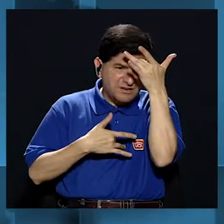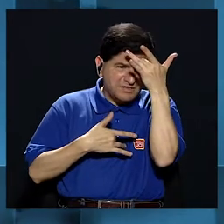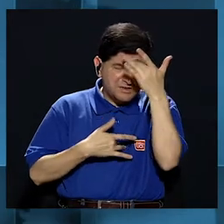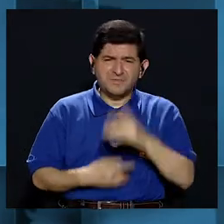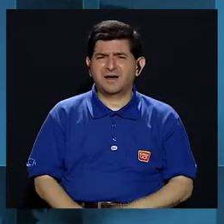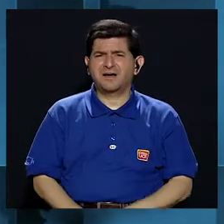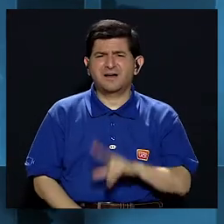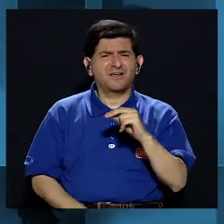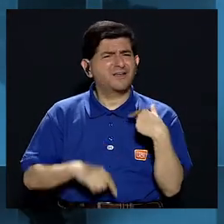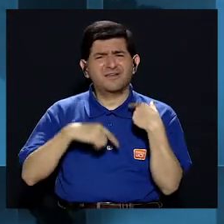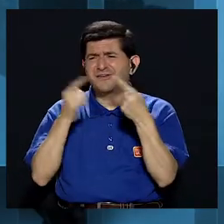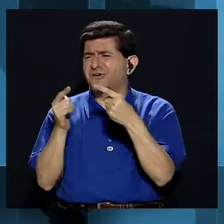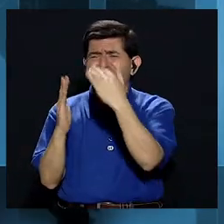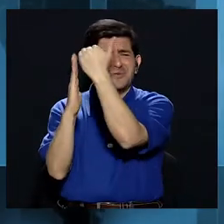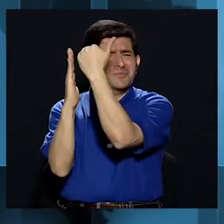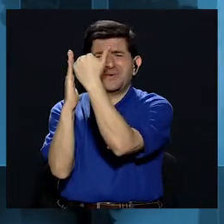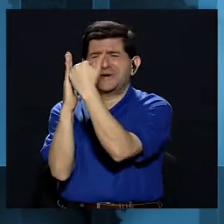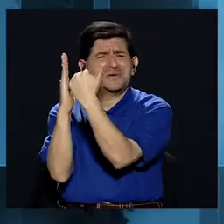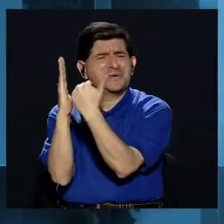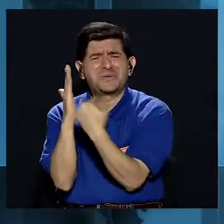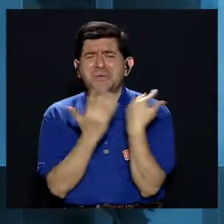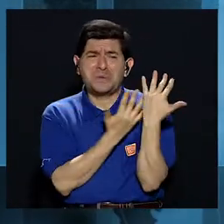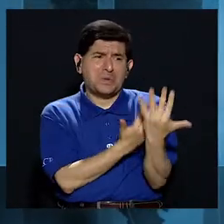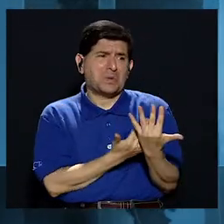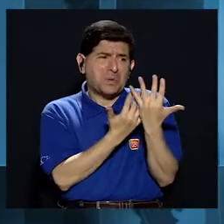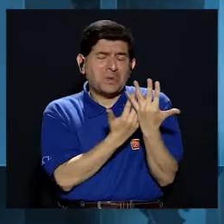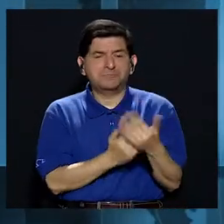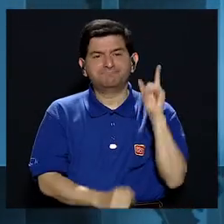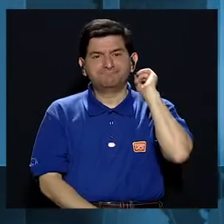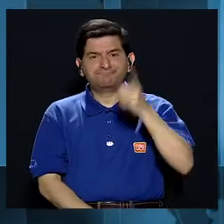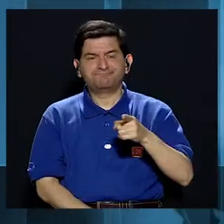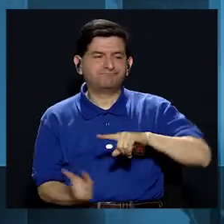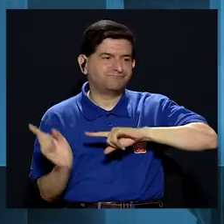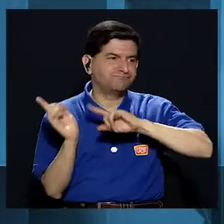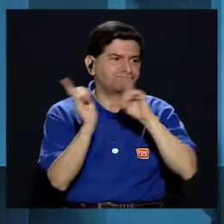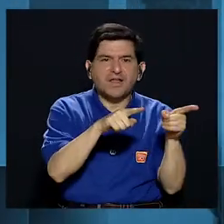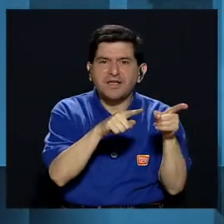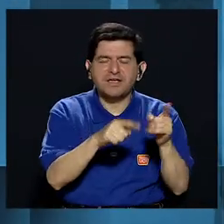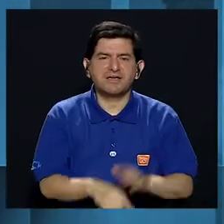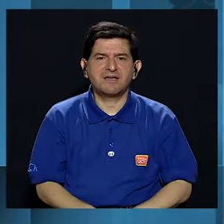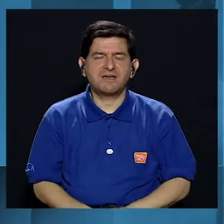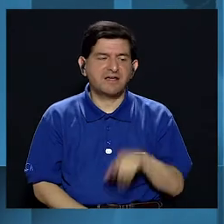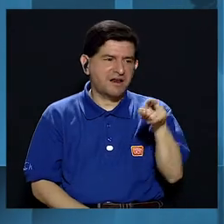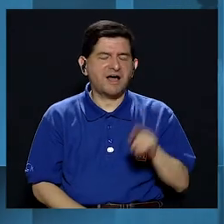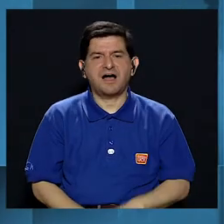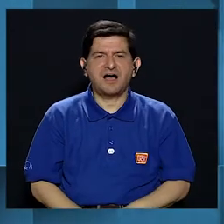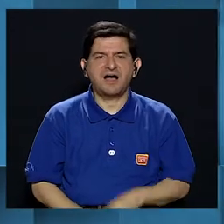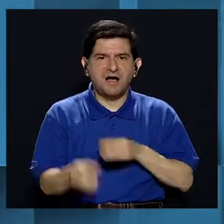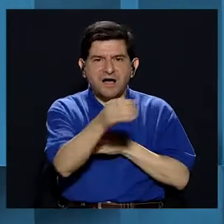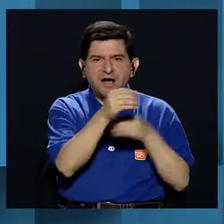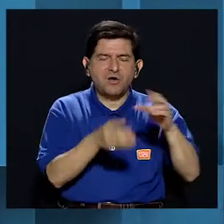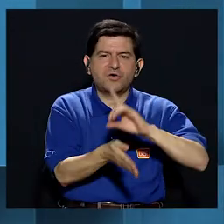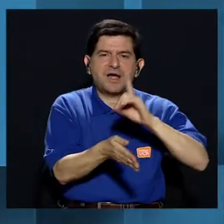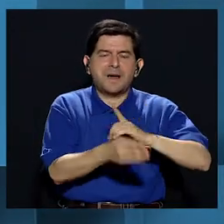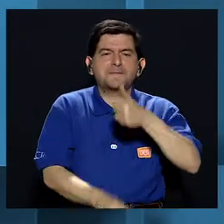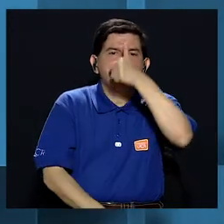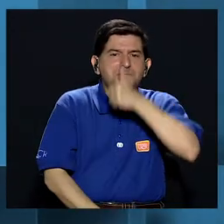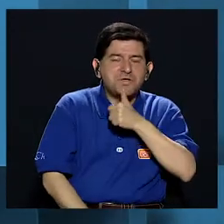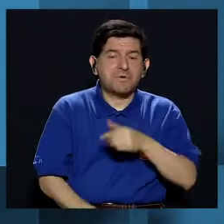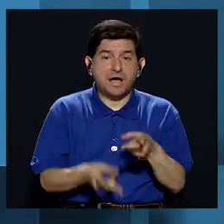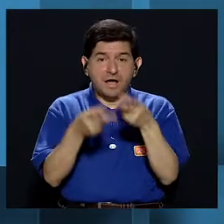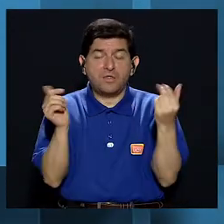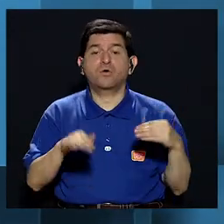y para no enfrentar las largas listas de espera nos vemos obligados a recurrir a la consulta privada. Estos gastos